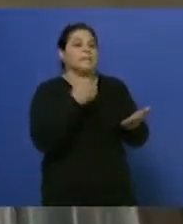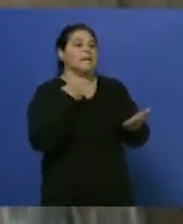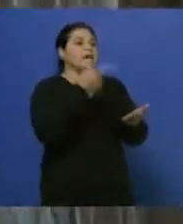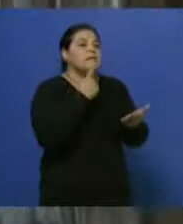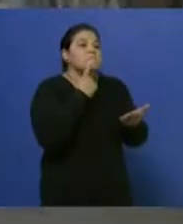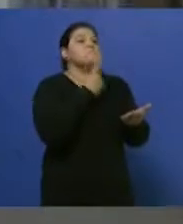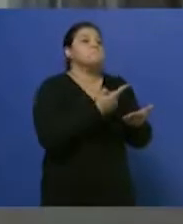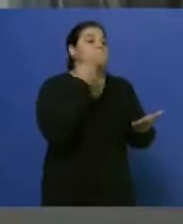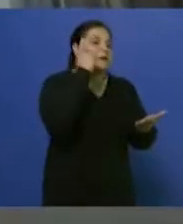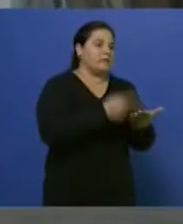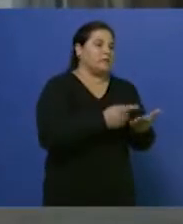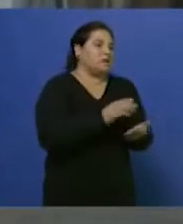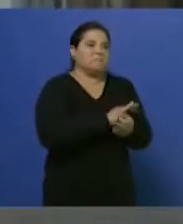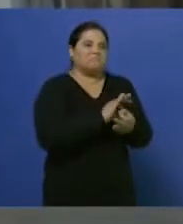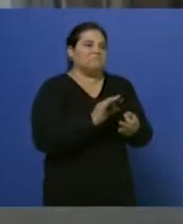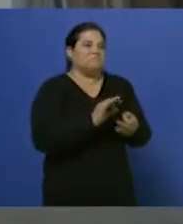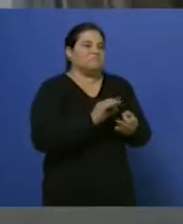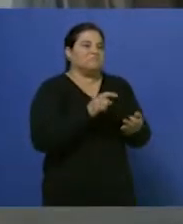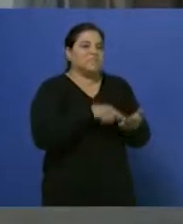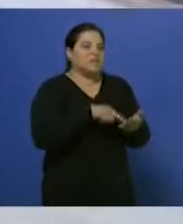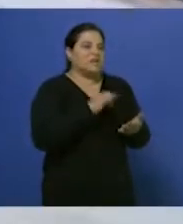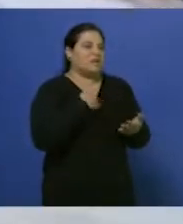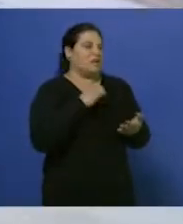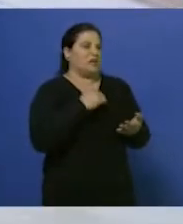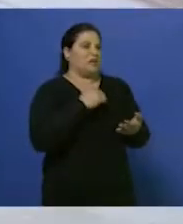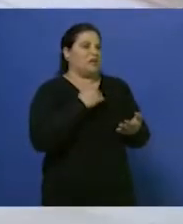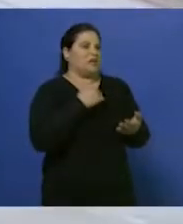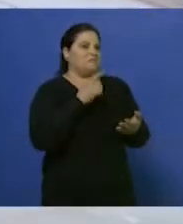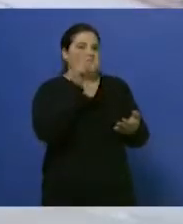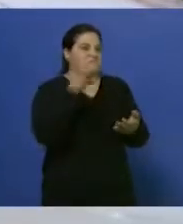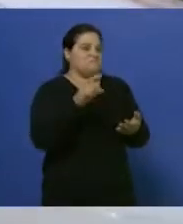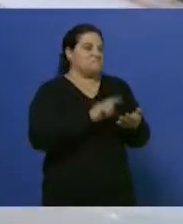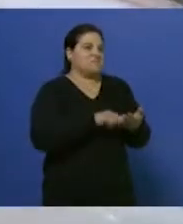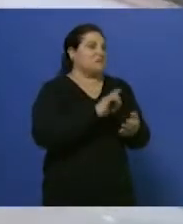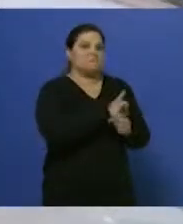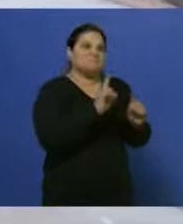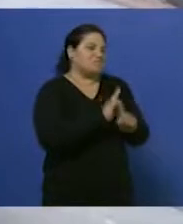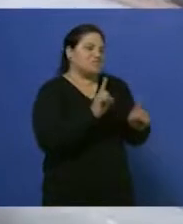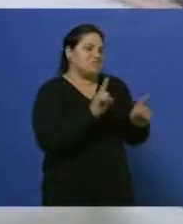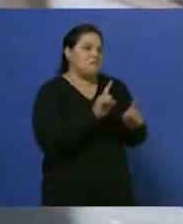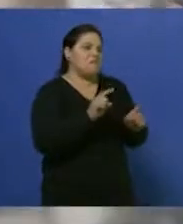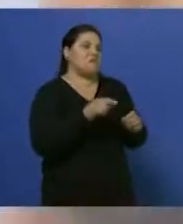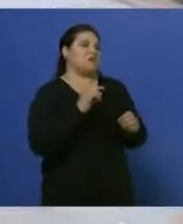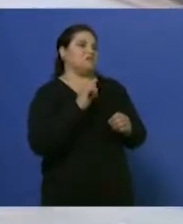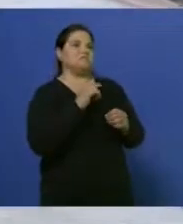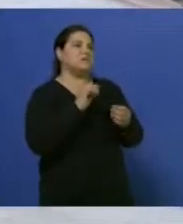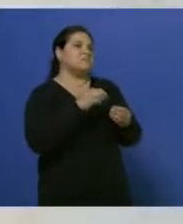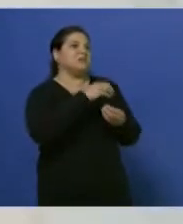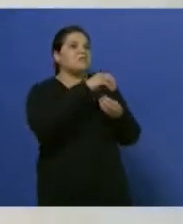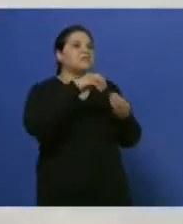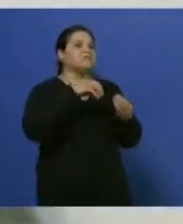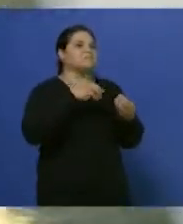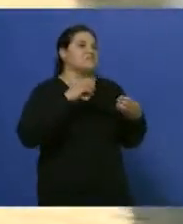económico que participamos que no continuó adelante con el proyecto porque iba en contra de los principios de su familia y propios de él,